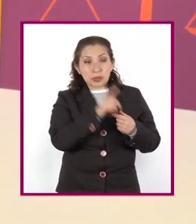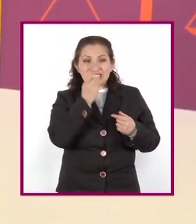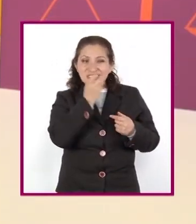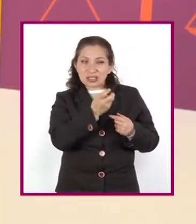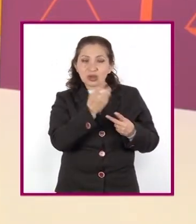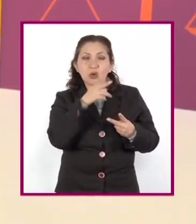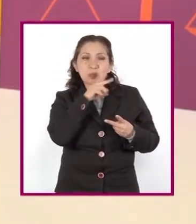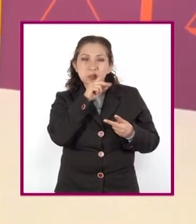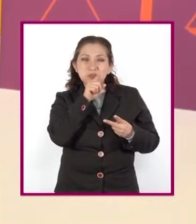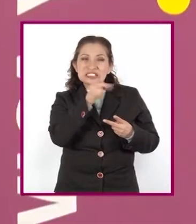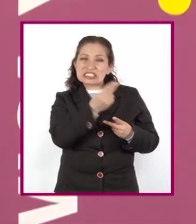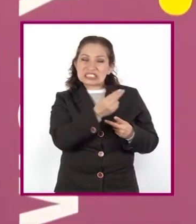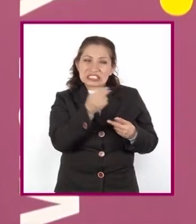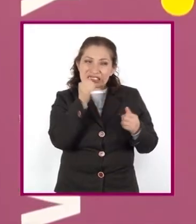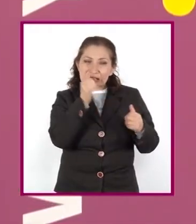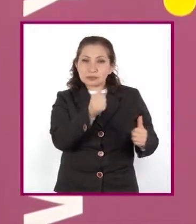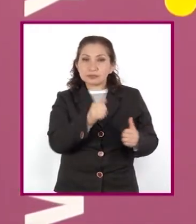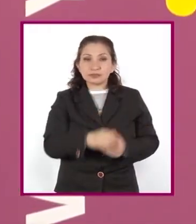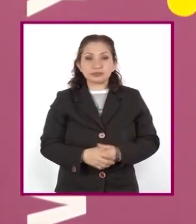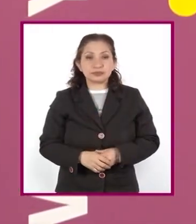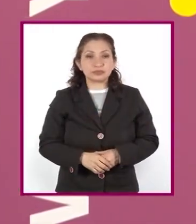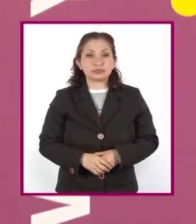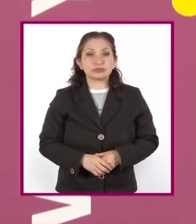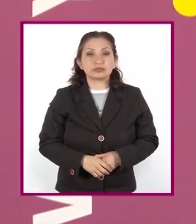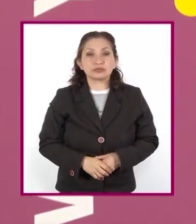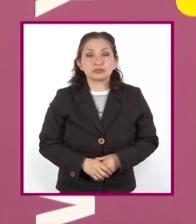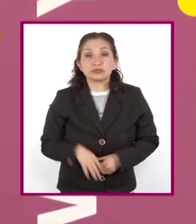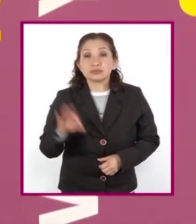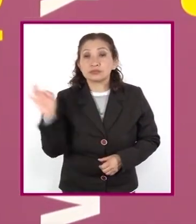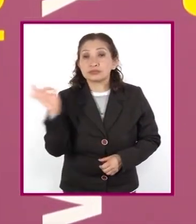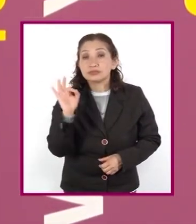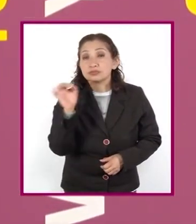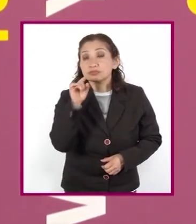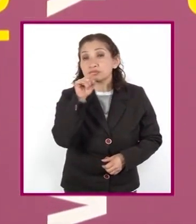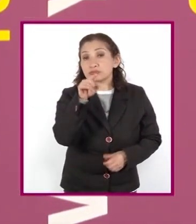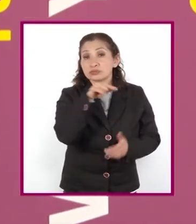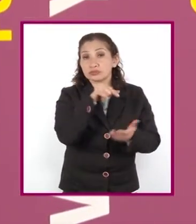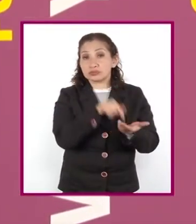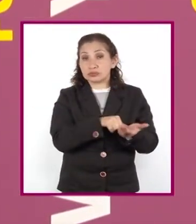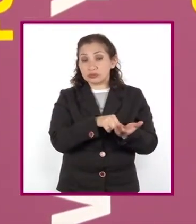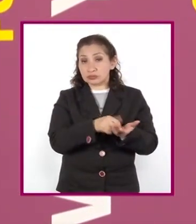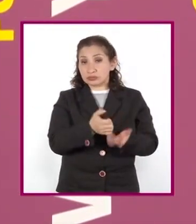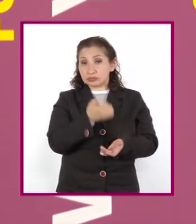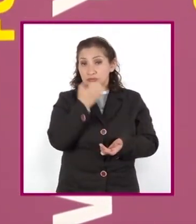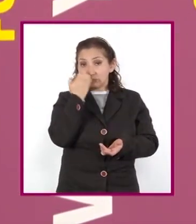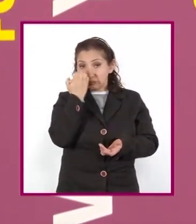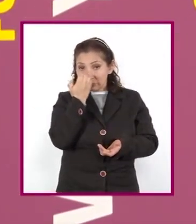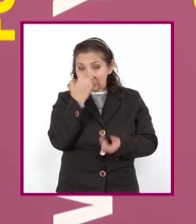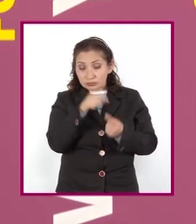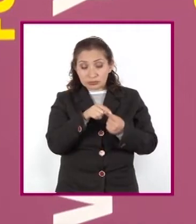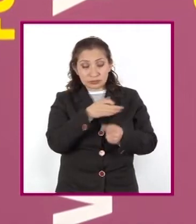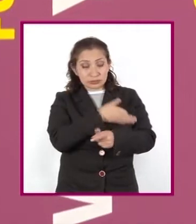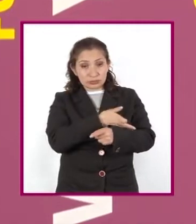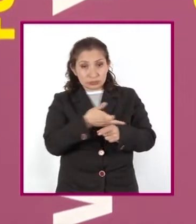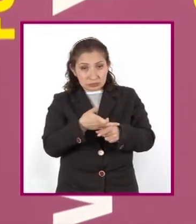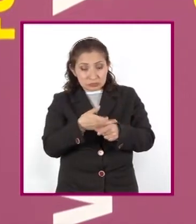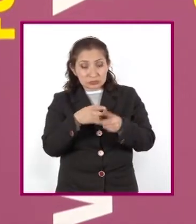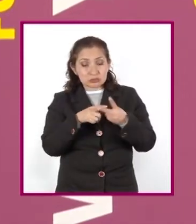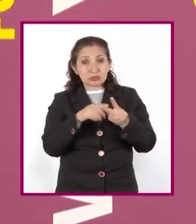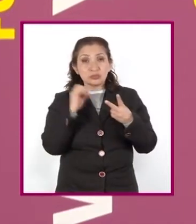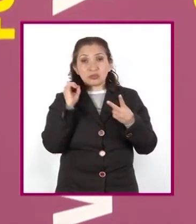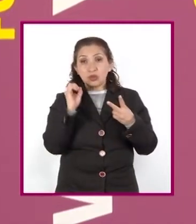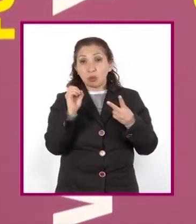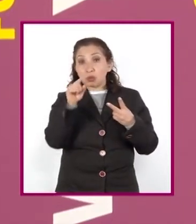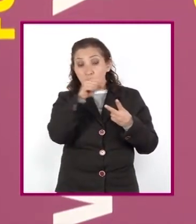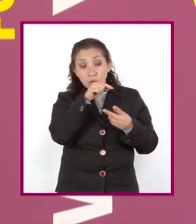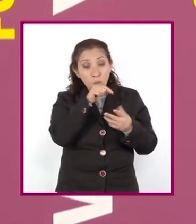o una preocupación. Es posible que en sus espacios de convivencia, tales como la familia, la escuela,